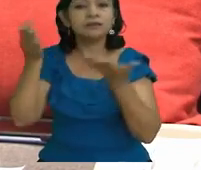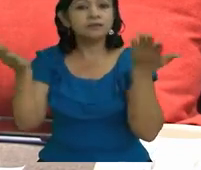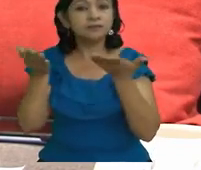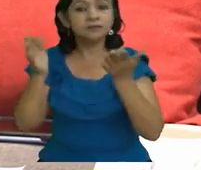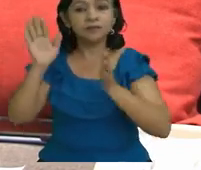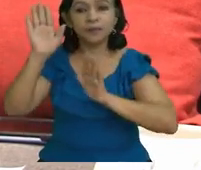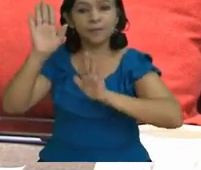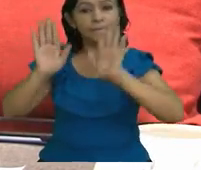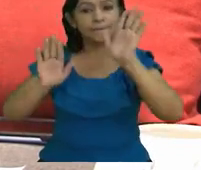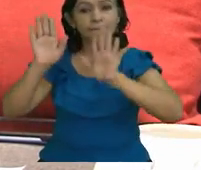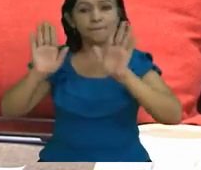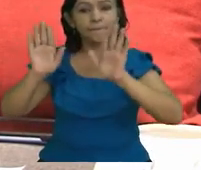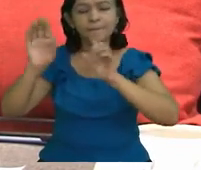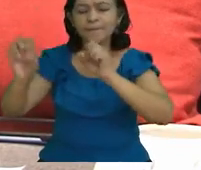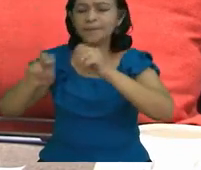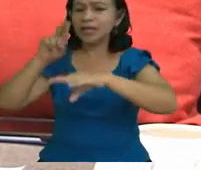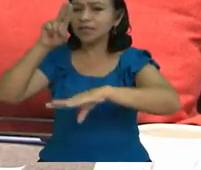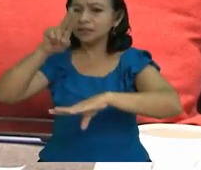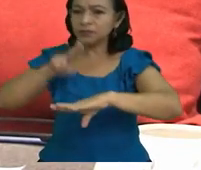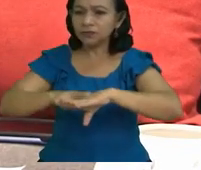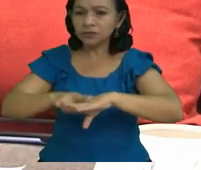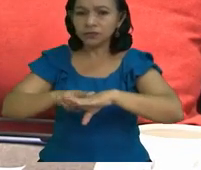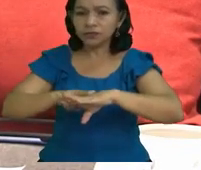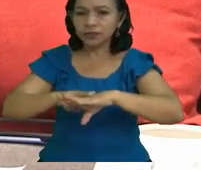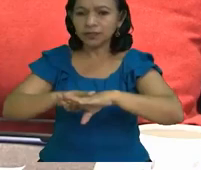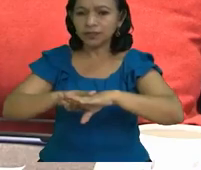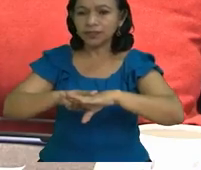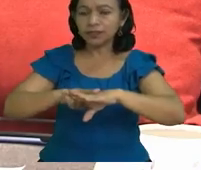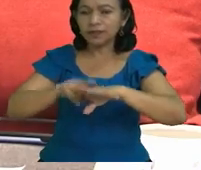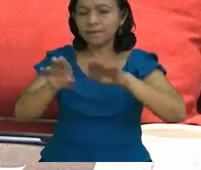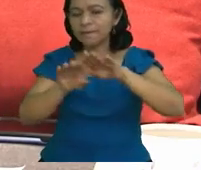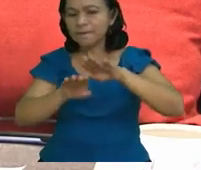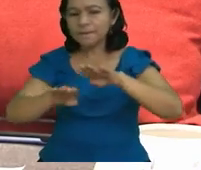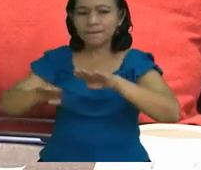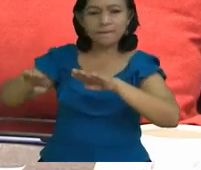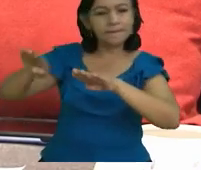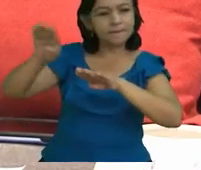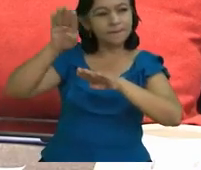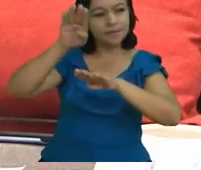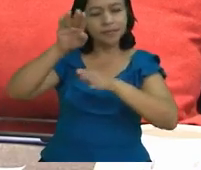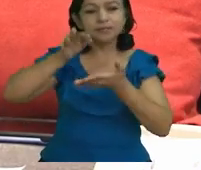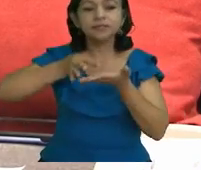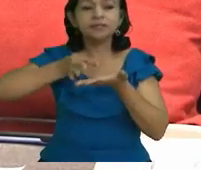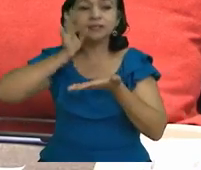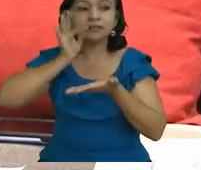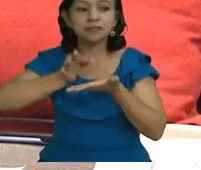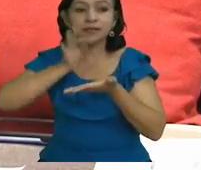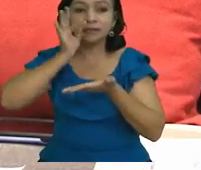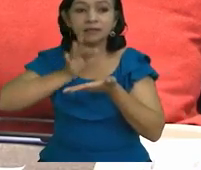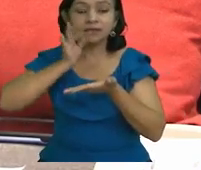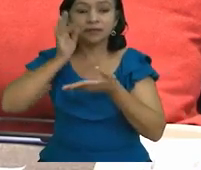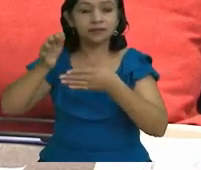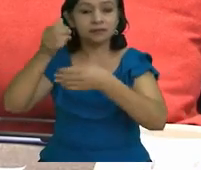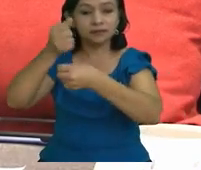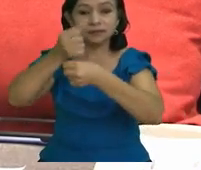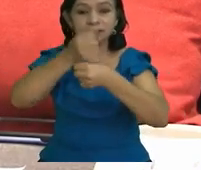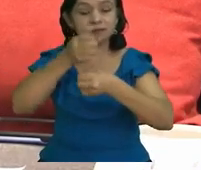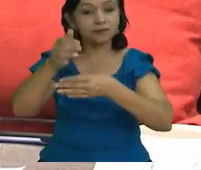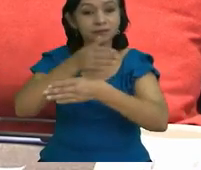un concurso que se hizo a nivel nacional, sobre todo en los departamentos donde hay mayor producción de café, donde se trabajó los